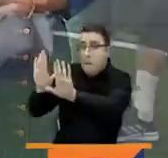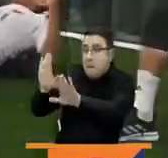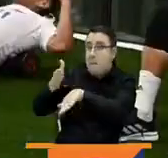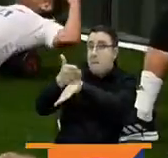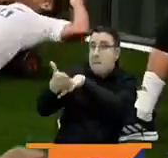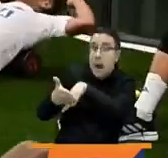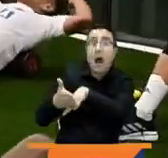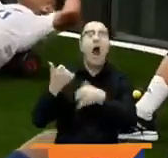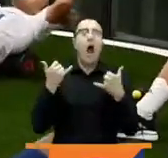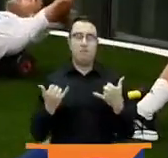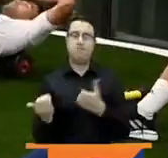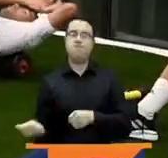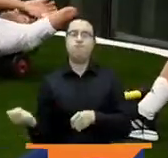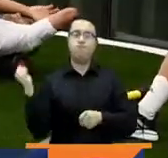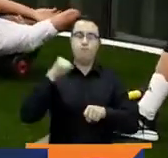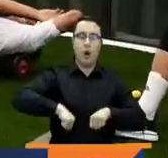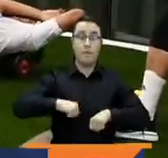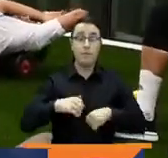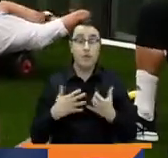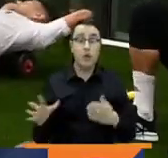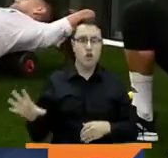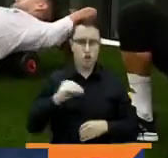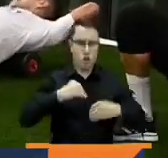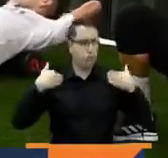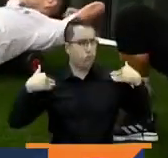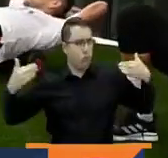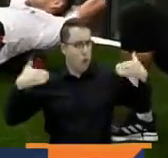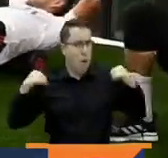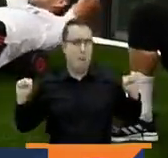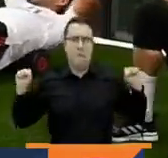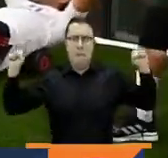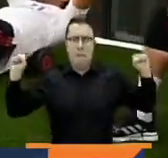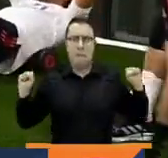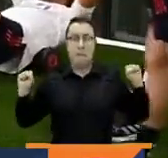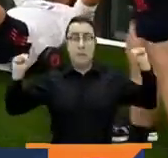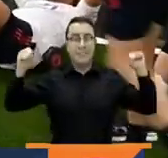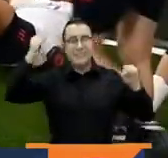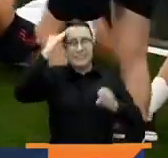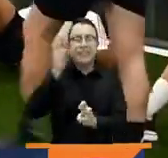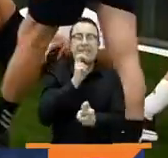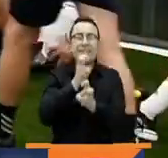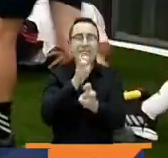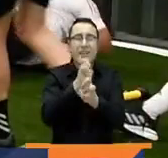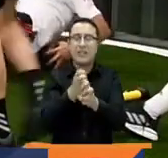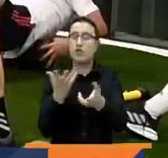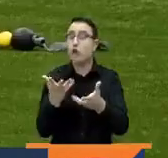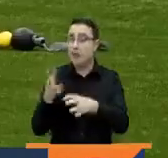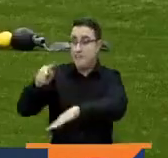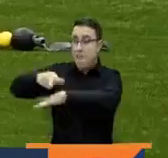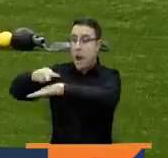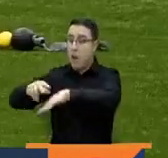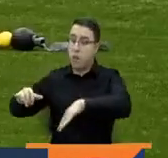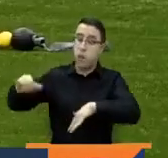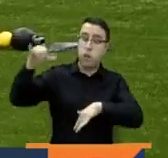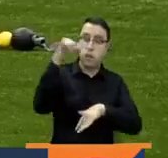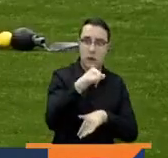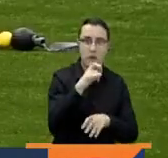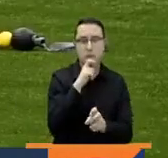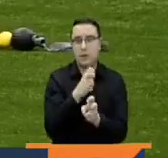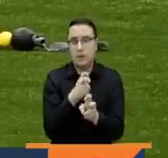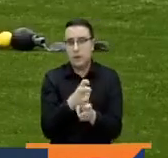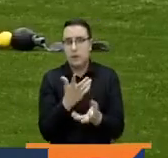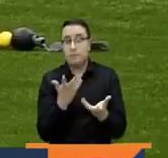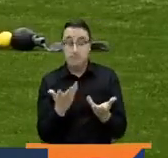el gimnasio trabajando la recuperación muscular luego de las dificultades para el retorno desde Asunción, y posteriormente el grupo de